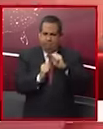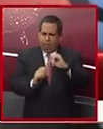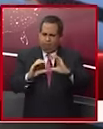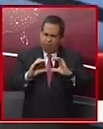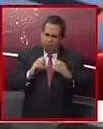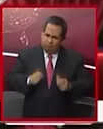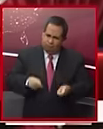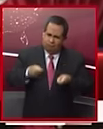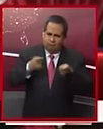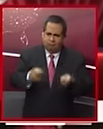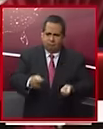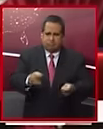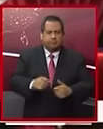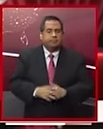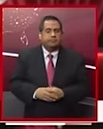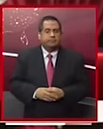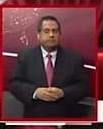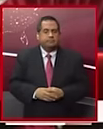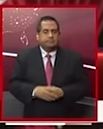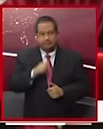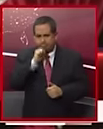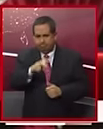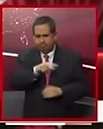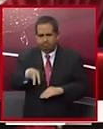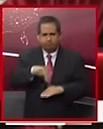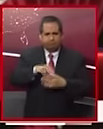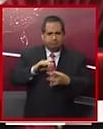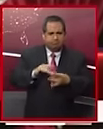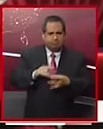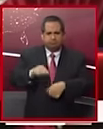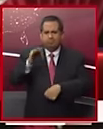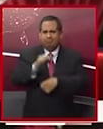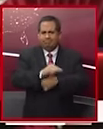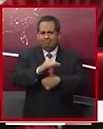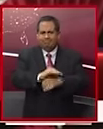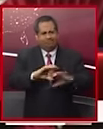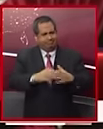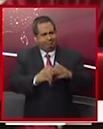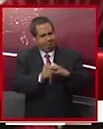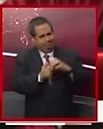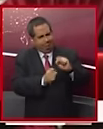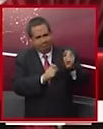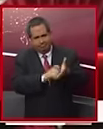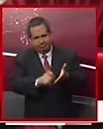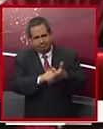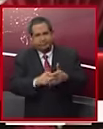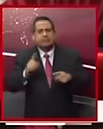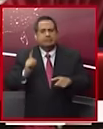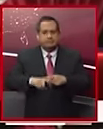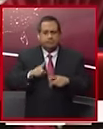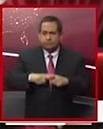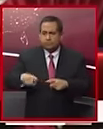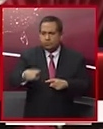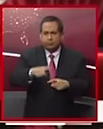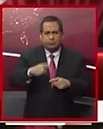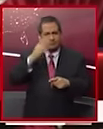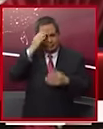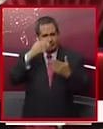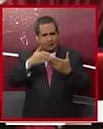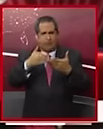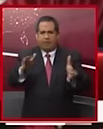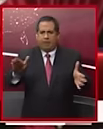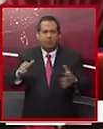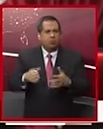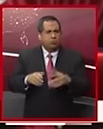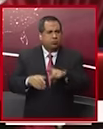fundacional. Y llegamos pues también defendiendo los principios de parlamento